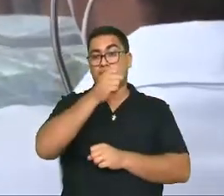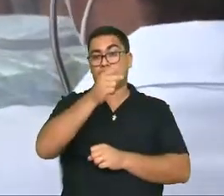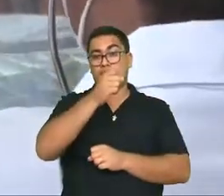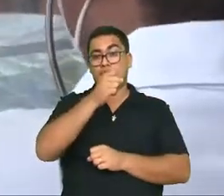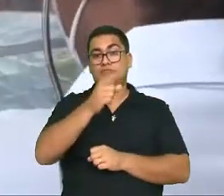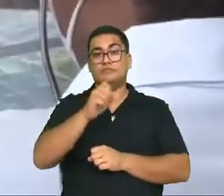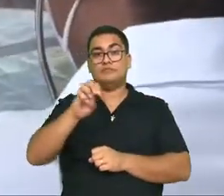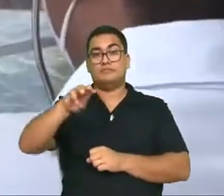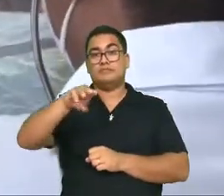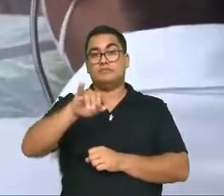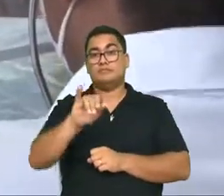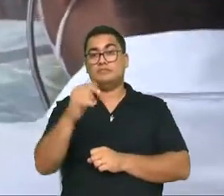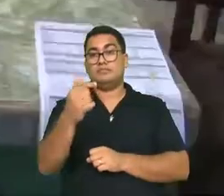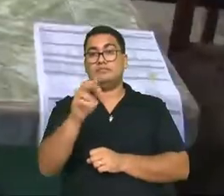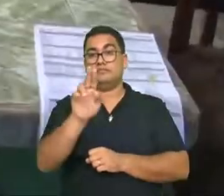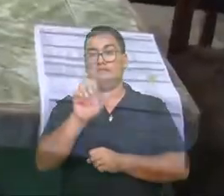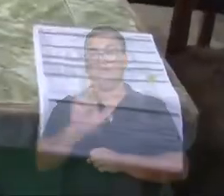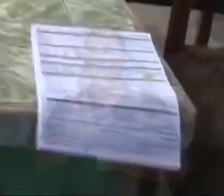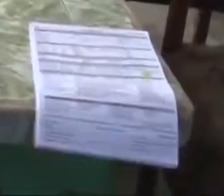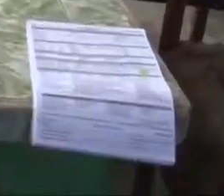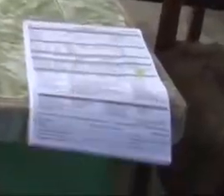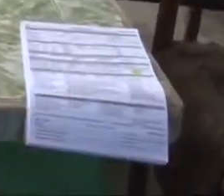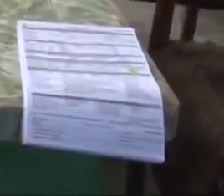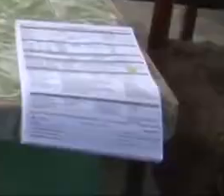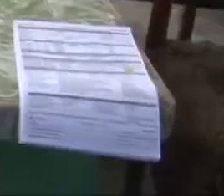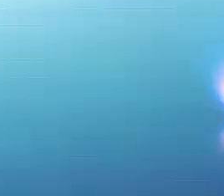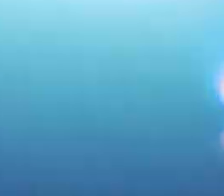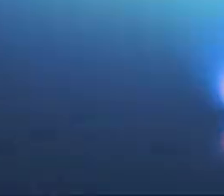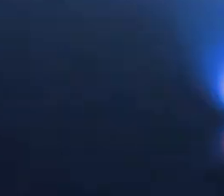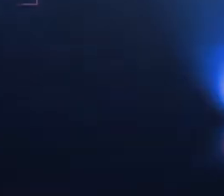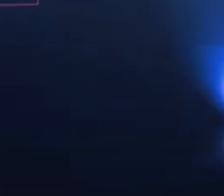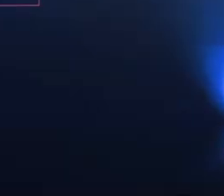les informó Miguel Carranza Mena.